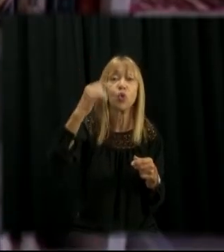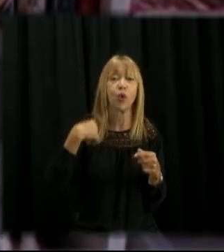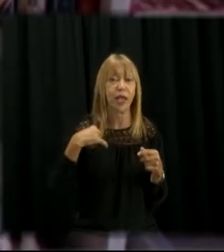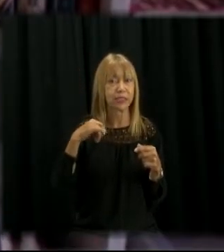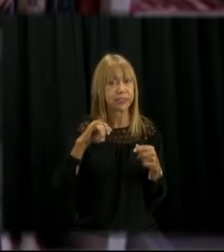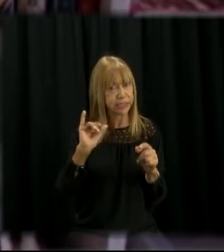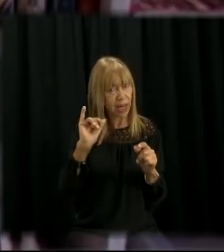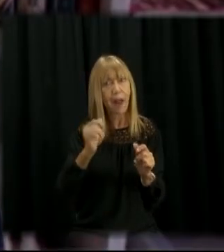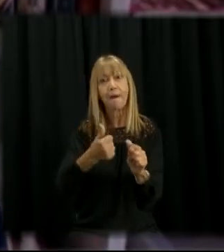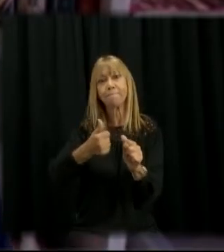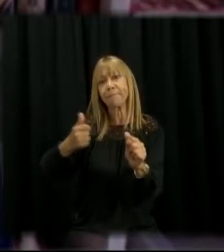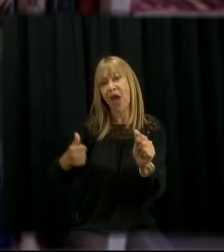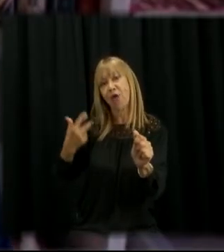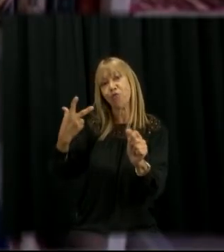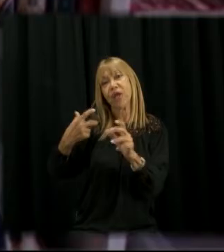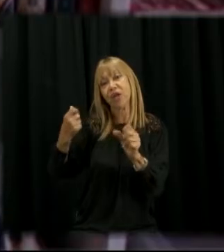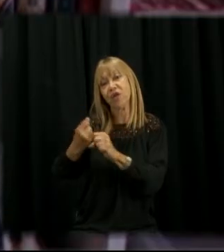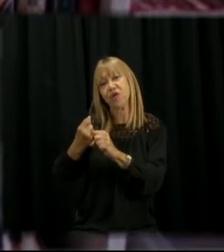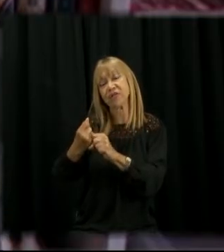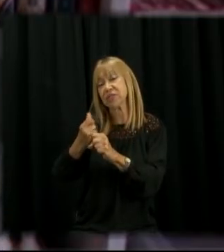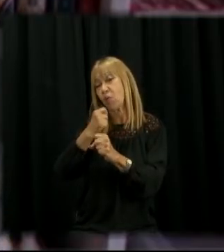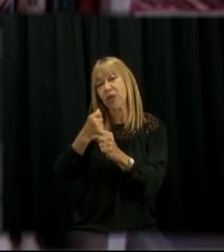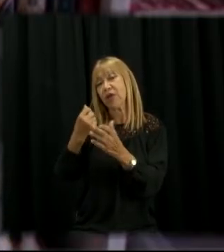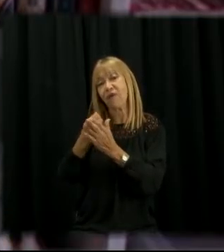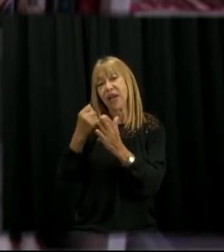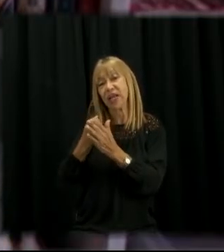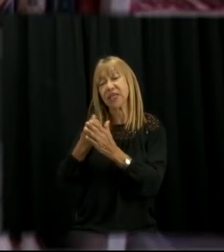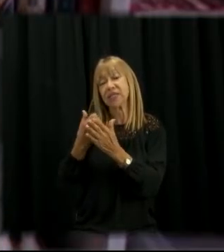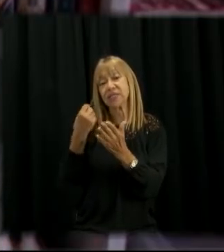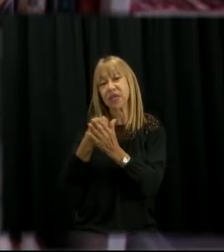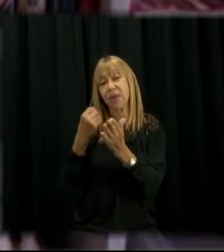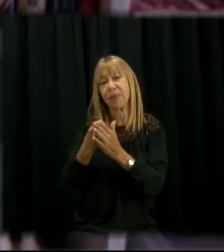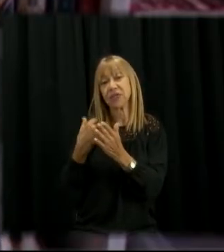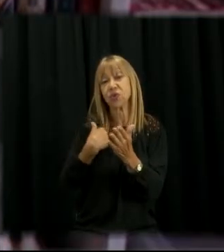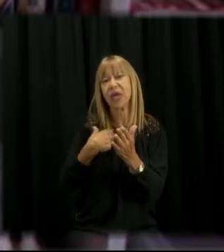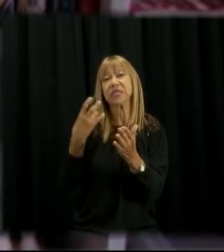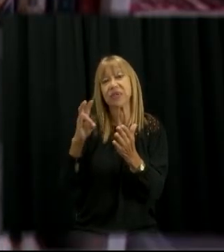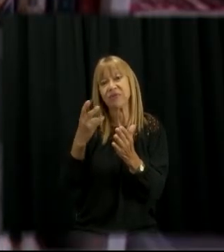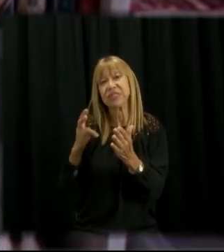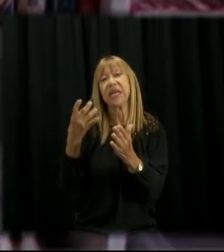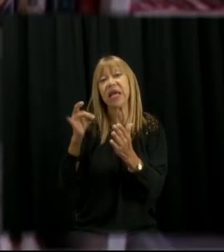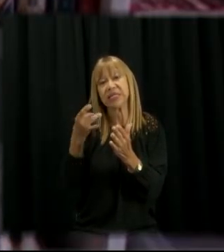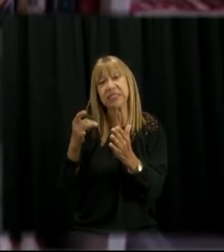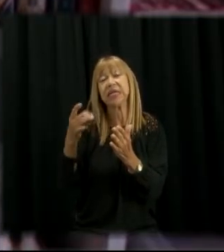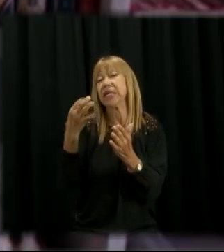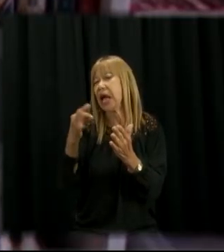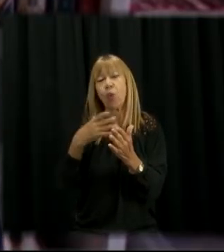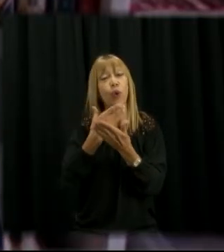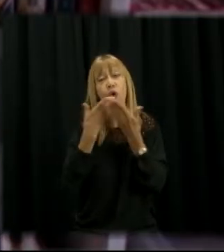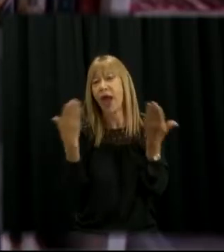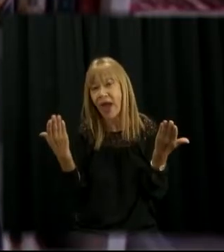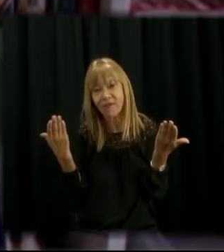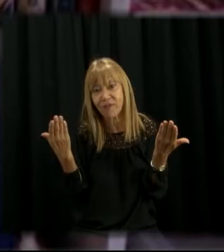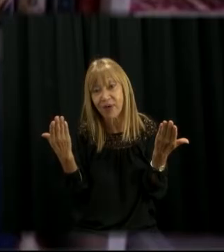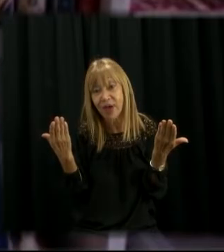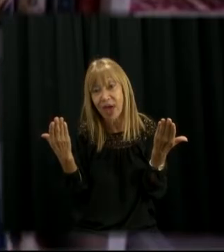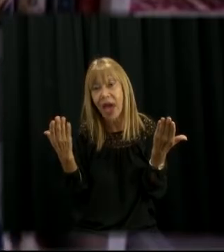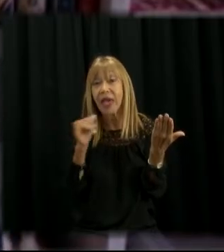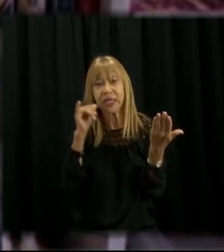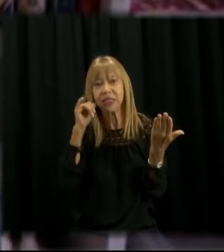de vuelta al futuro, porque estamos de nuevo atrasados en 3 años de estados financieros. No tenemos 17, 18,